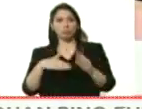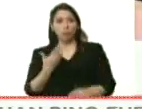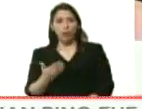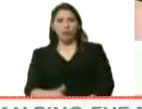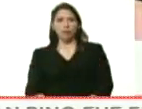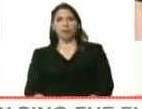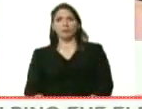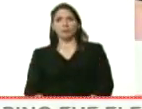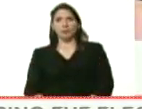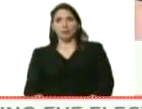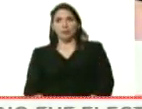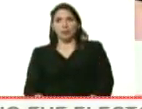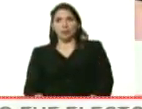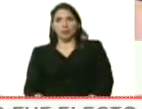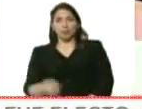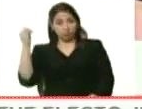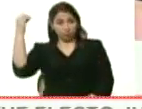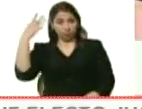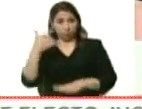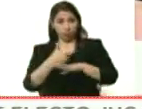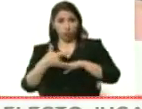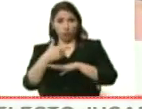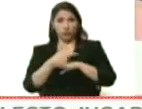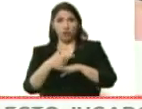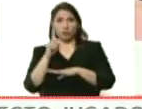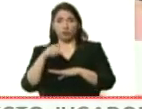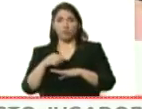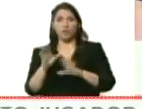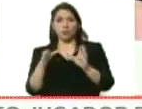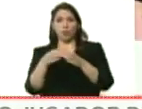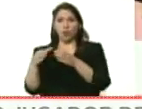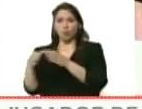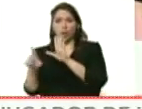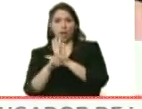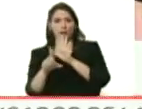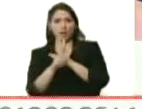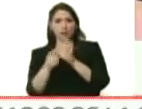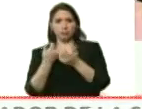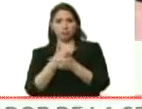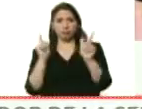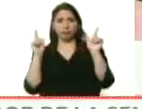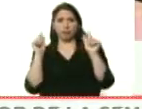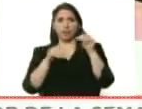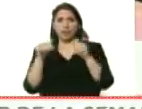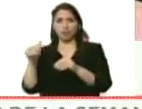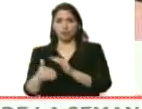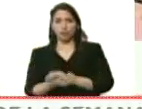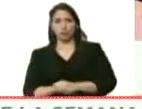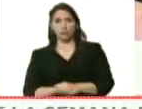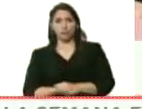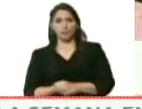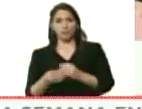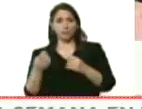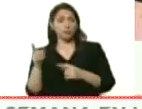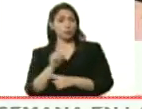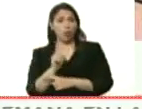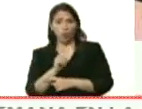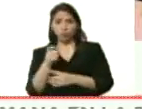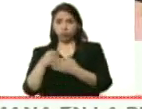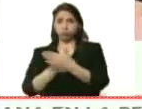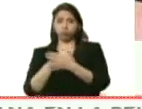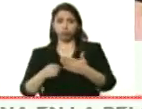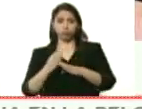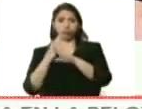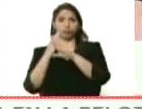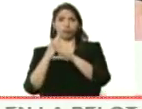olas populares y los rayos del gobierno, y un cuerpo legislativo que libre elección, sin otras restricciones que las de